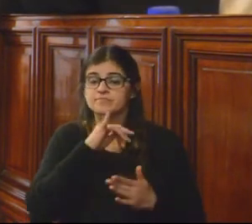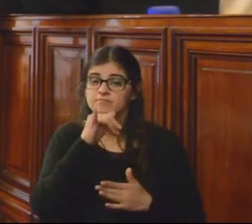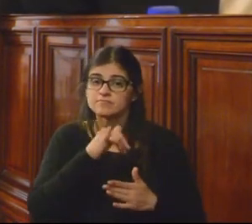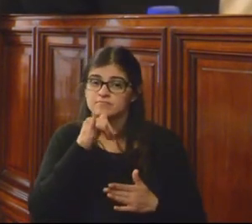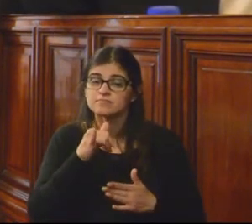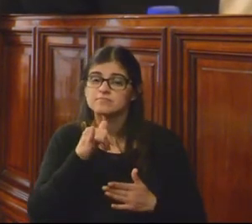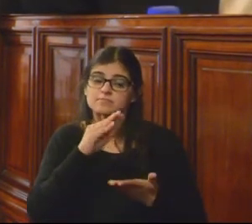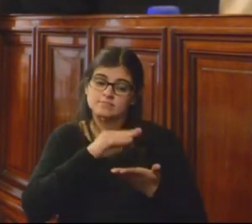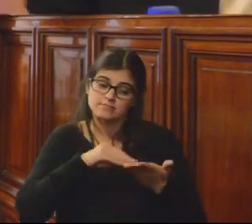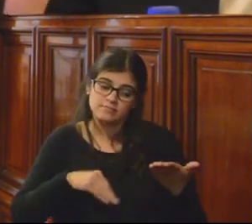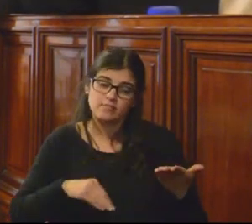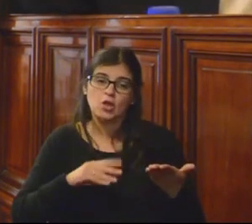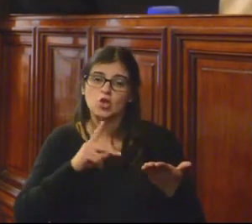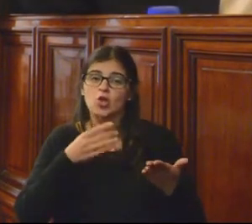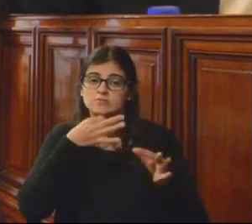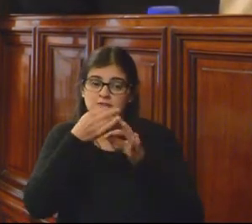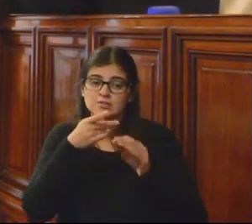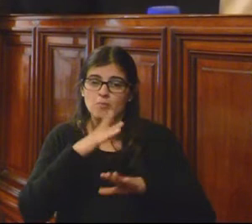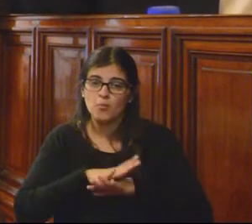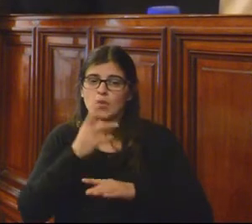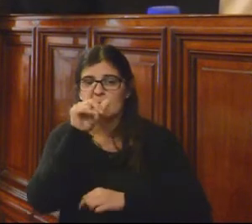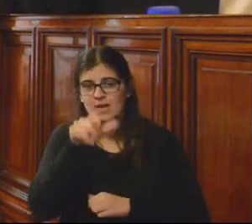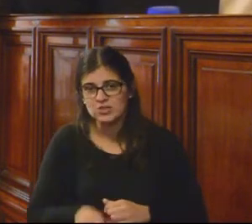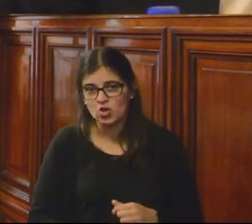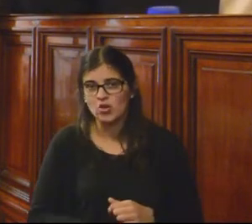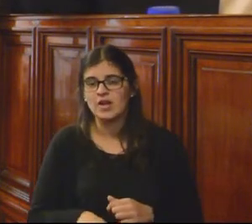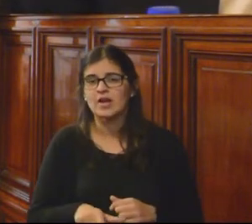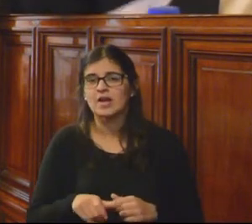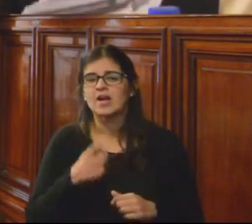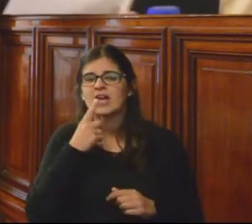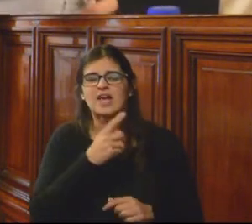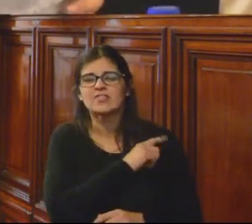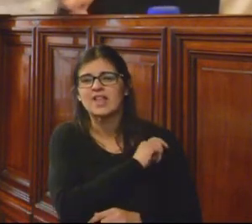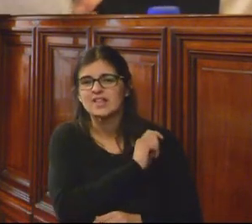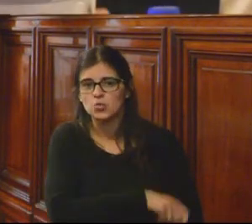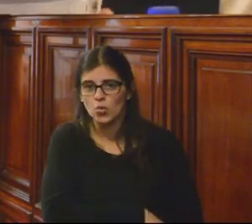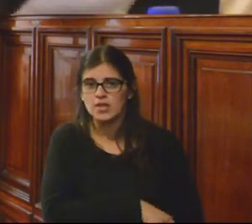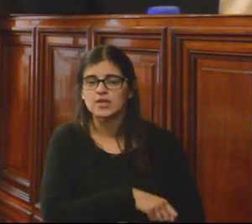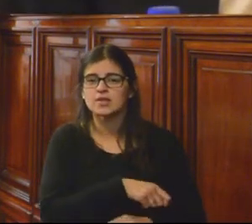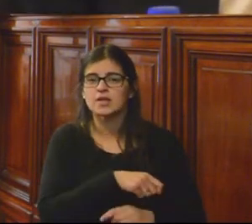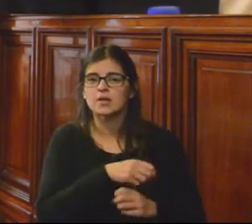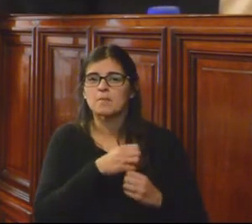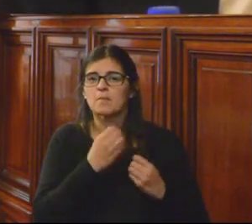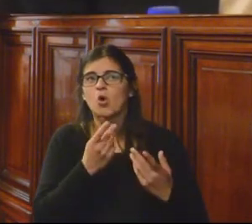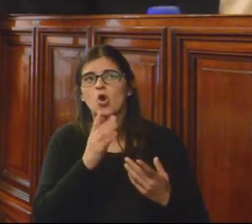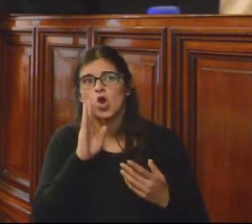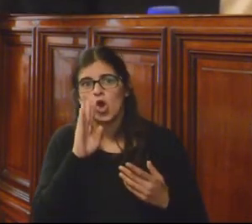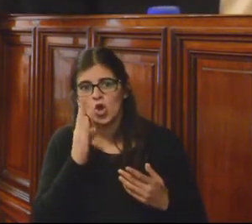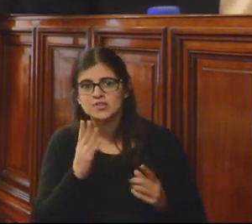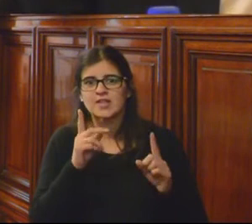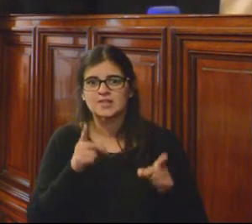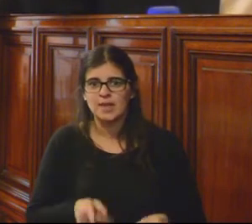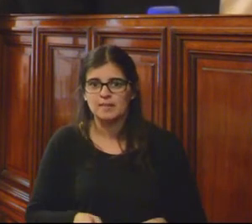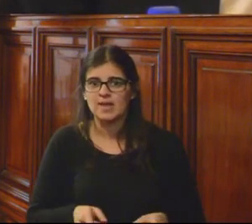sido dicho en su momento por una persona que fue destituida por reconocer incluso